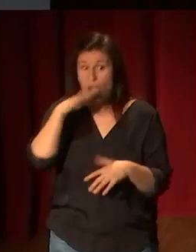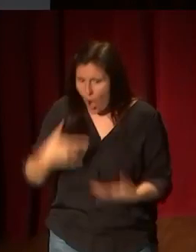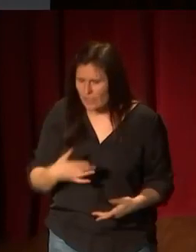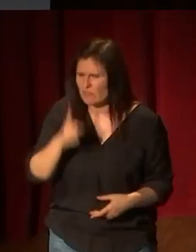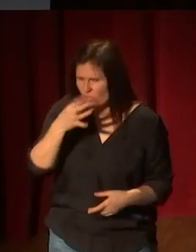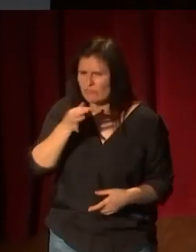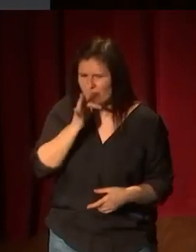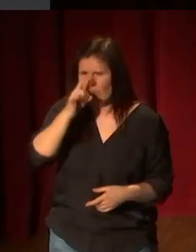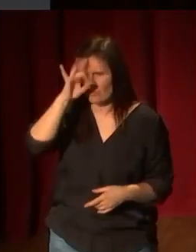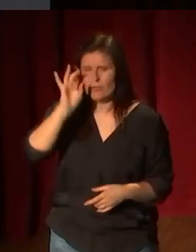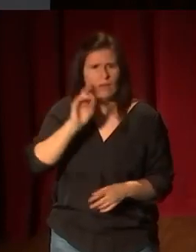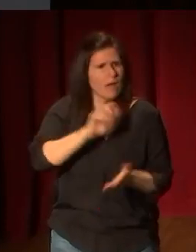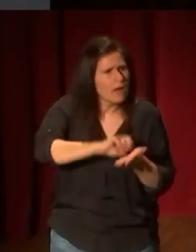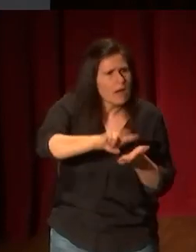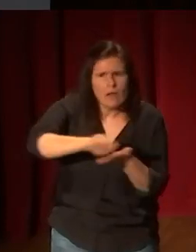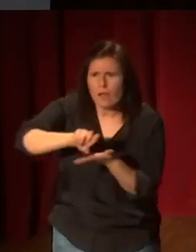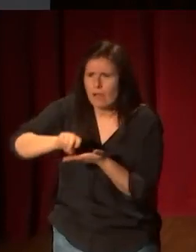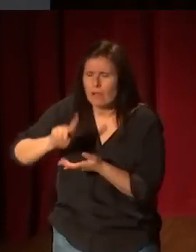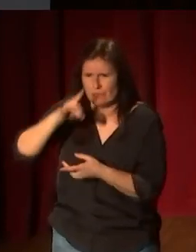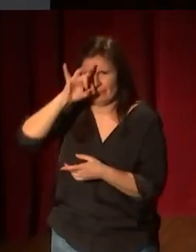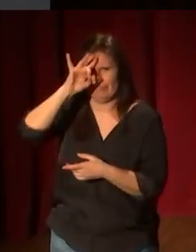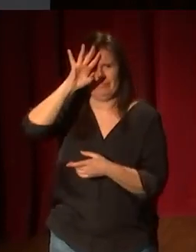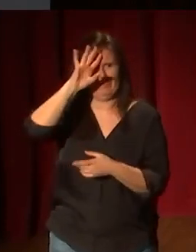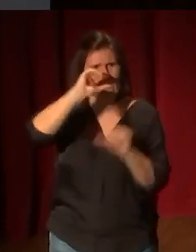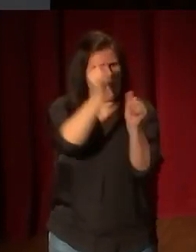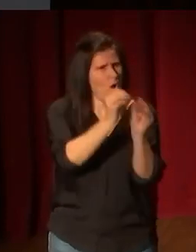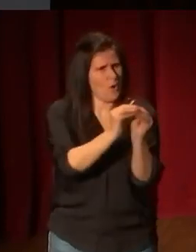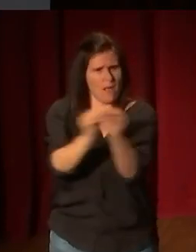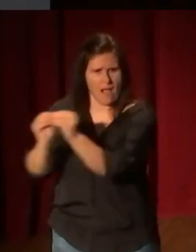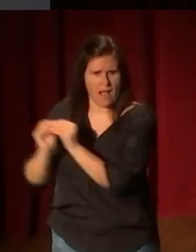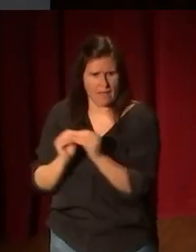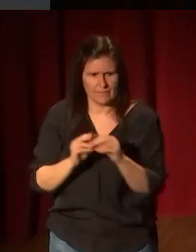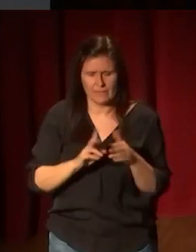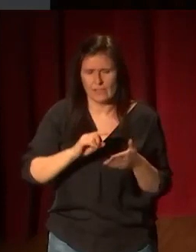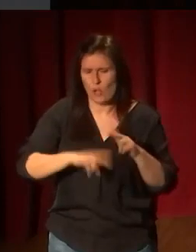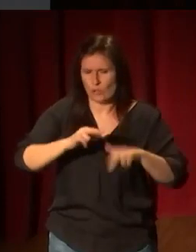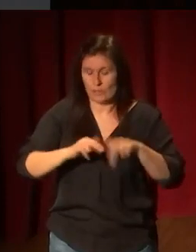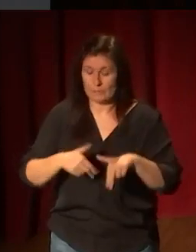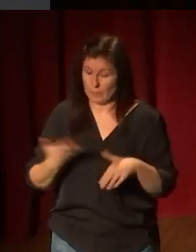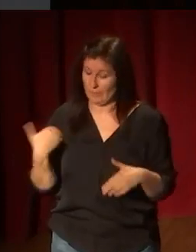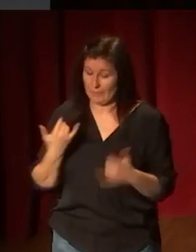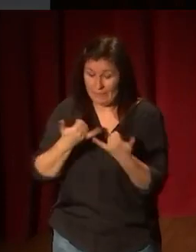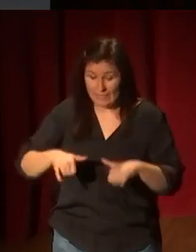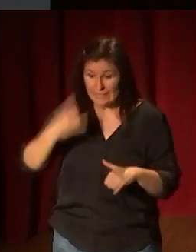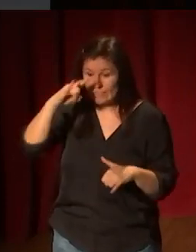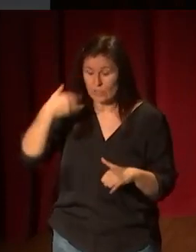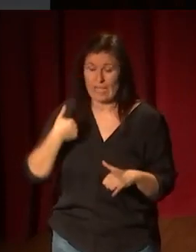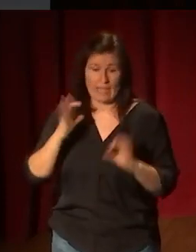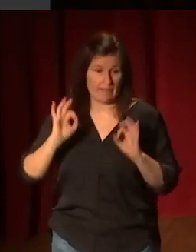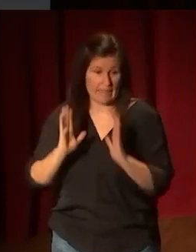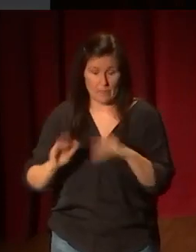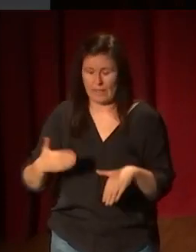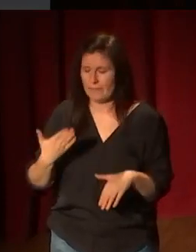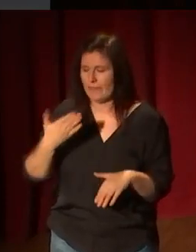cuando pasamos por la plaza como les decía las fiestas de toros estuvieron ya desde la edad media una